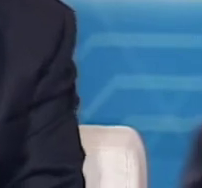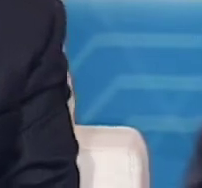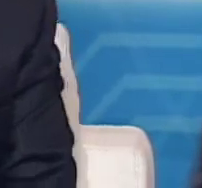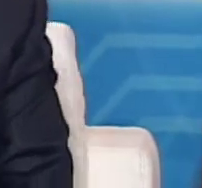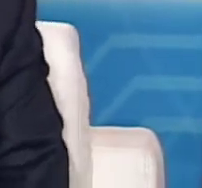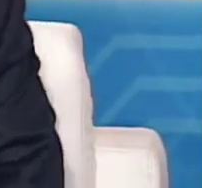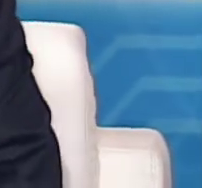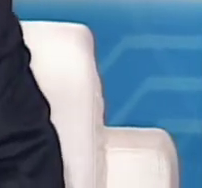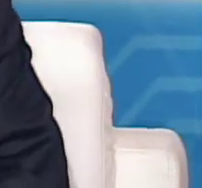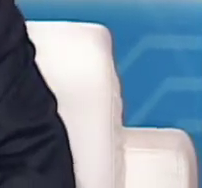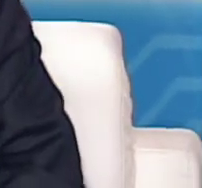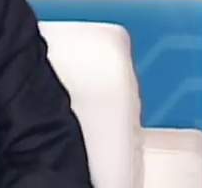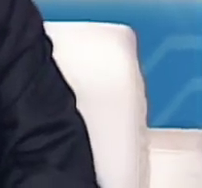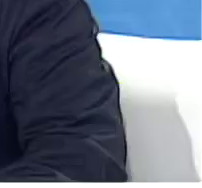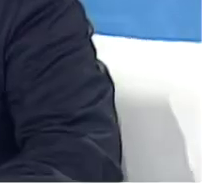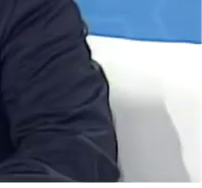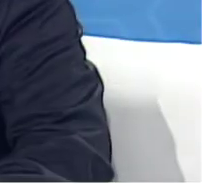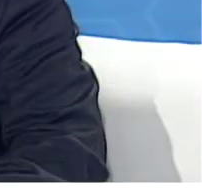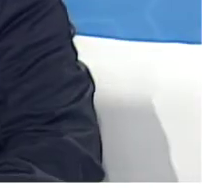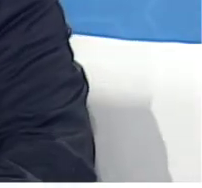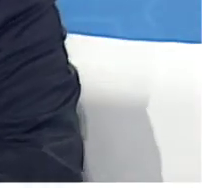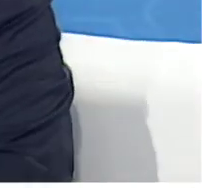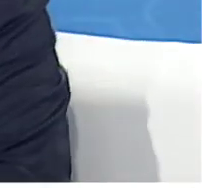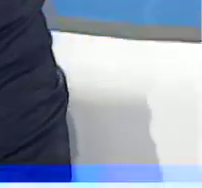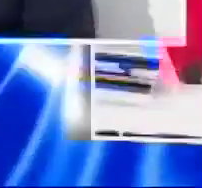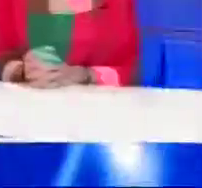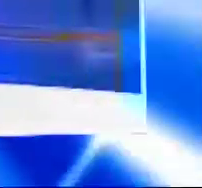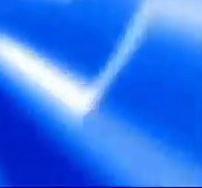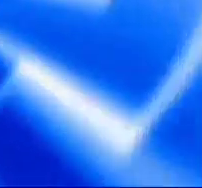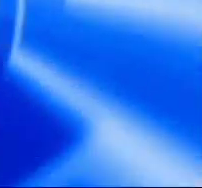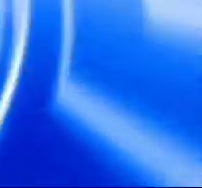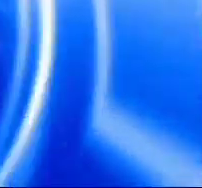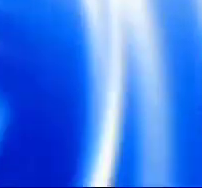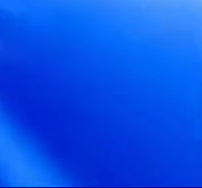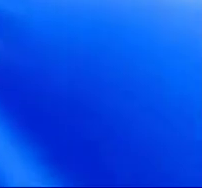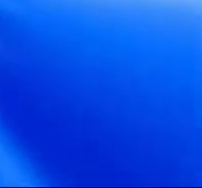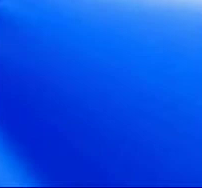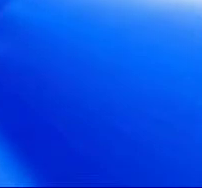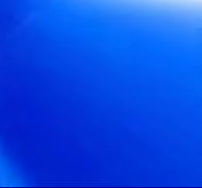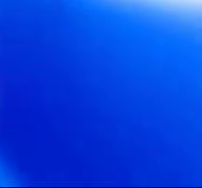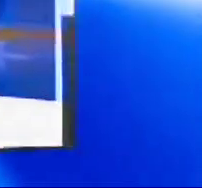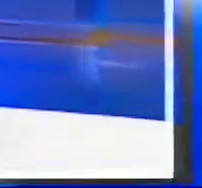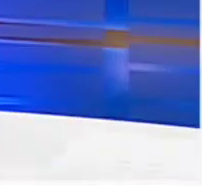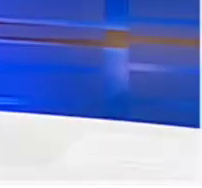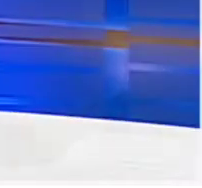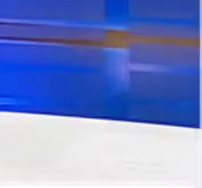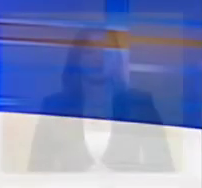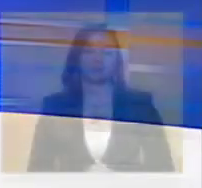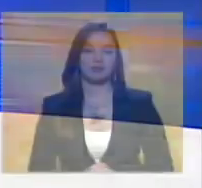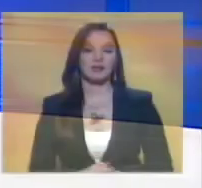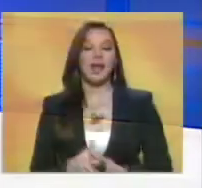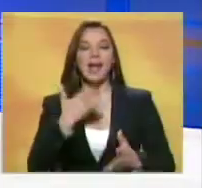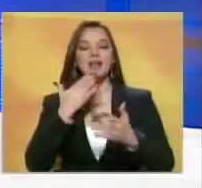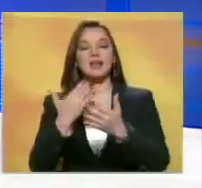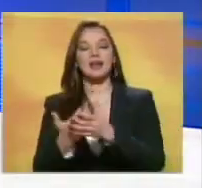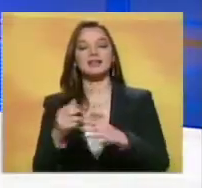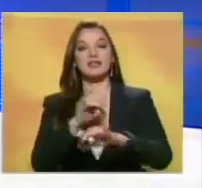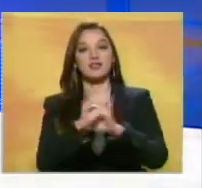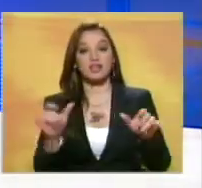invitación. Muy agradecido. Hasta pronto. Llegamos al final de este segmento y quedamos con Gualesca. Hasta mañana. Muchísimas gracias, Eduardo. Si llegamos al final del Noticiero